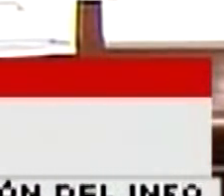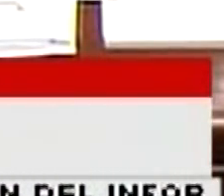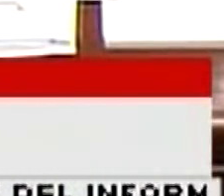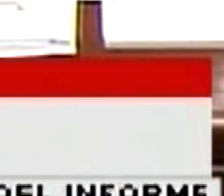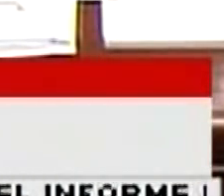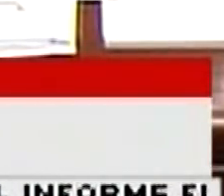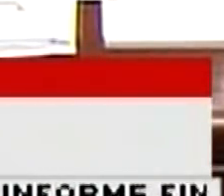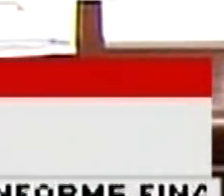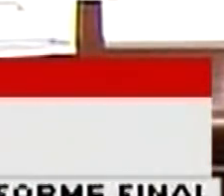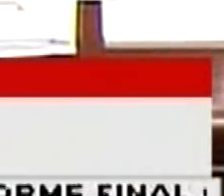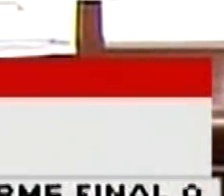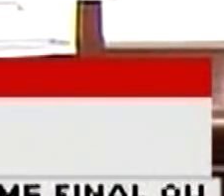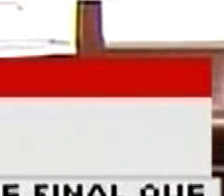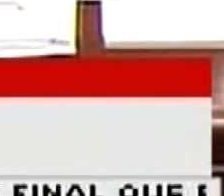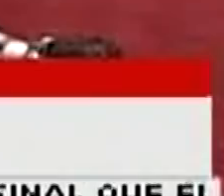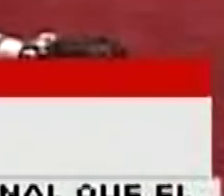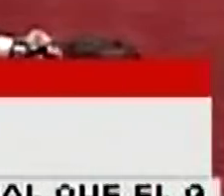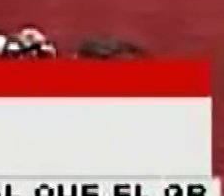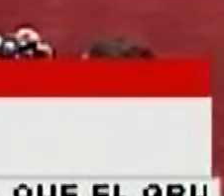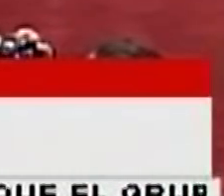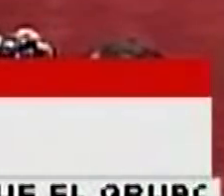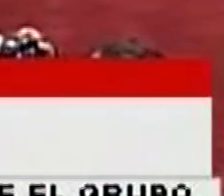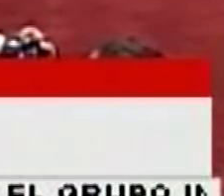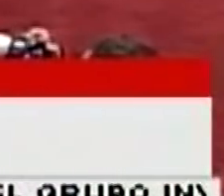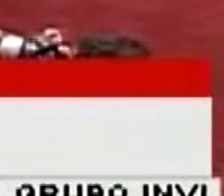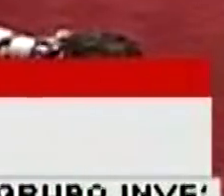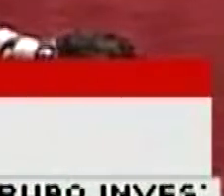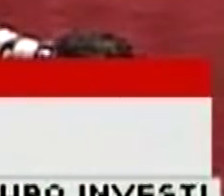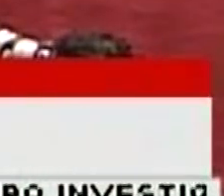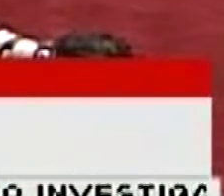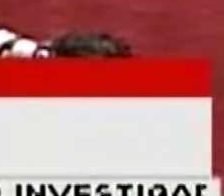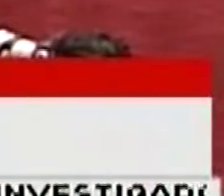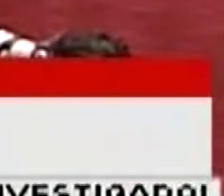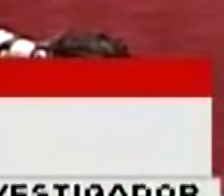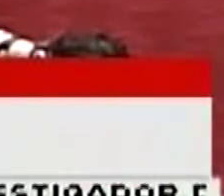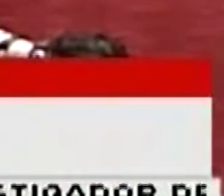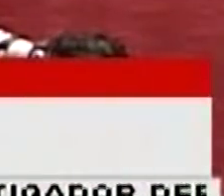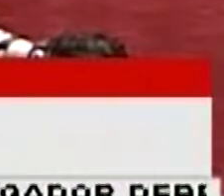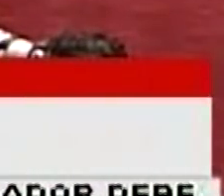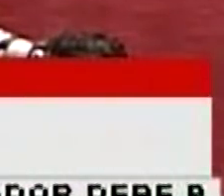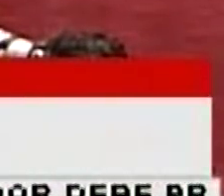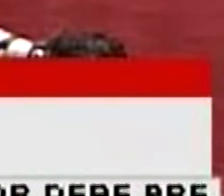Galván. Ok, cerrar la votación, va a cerrar la votación.